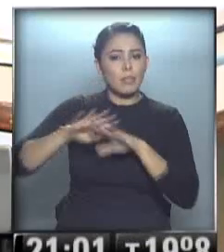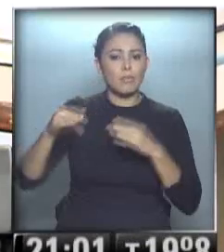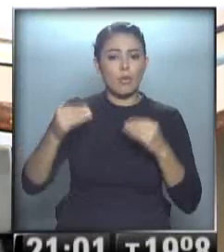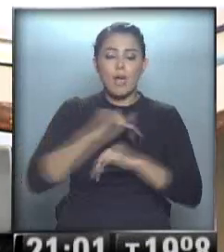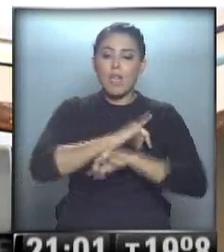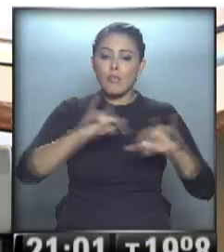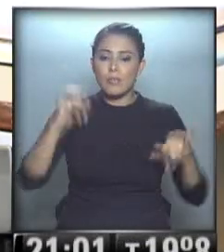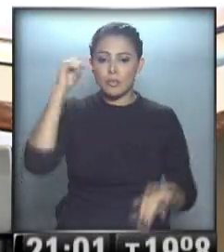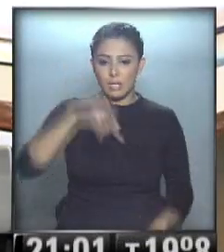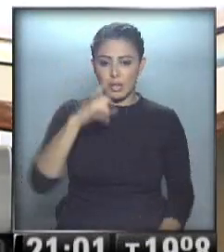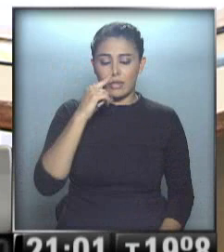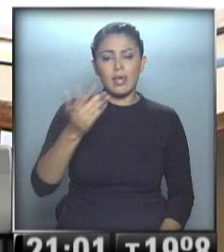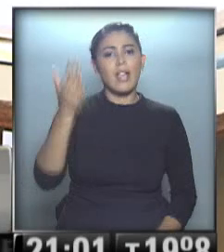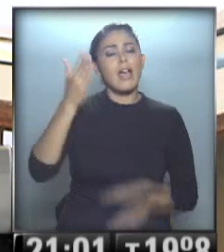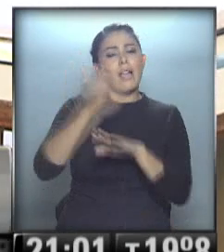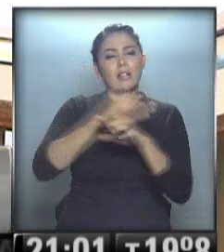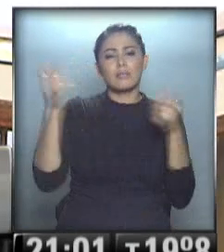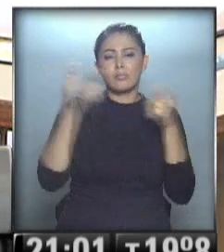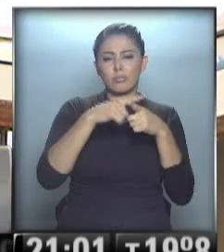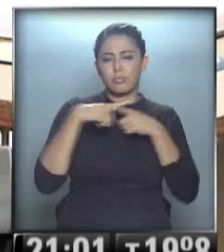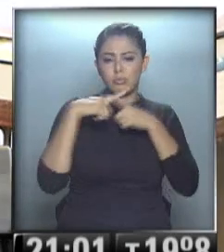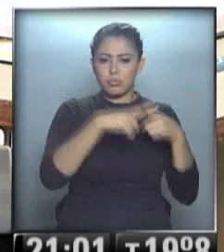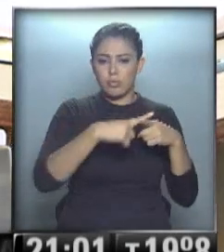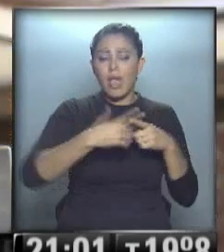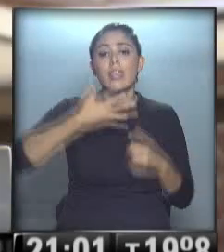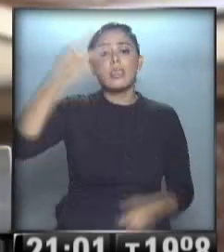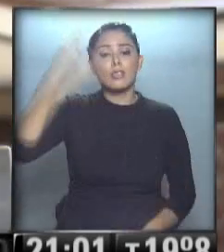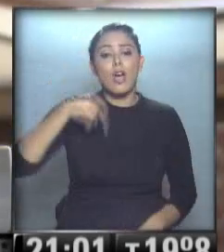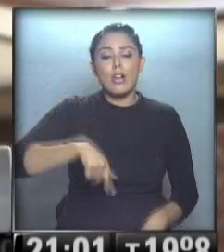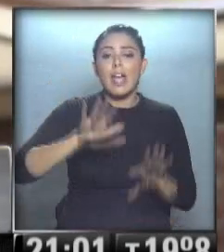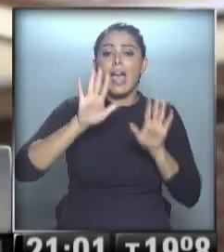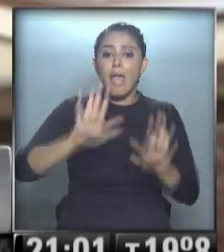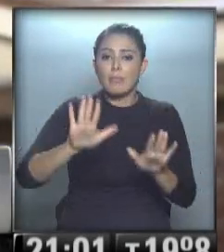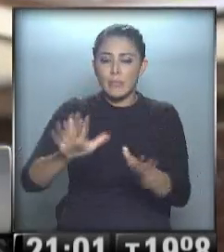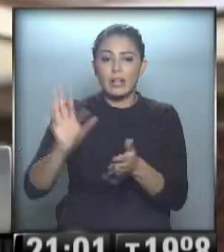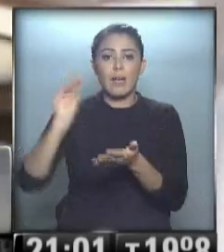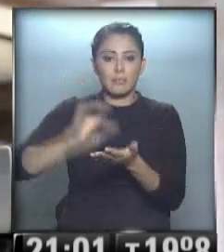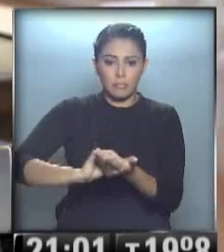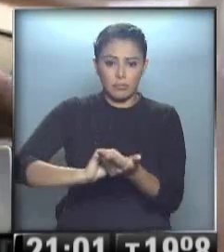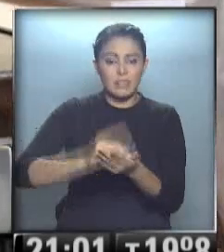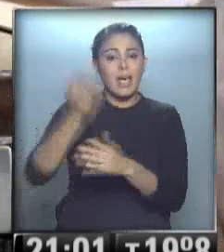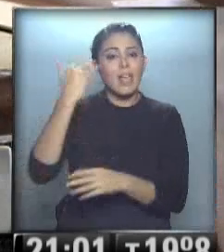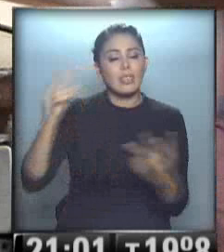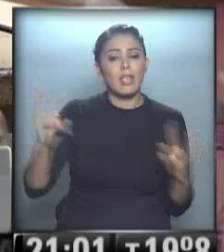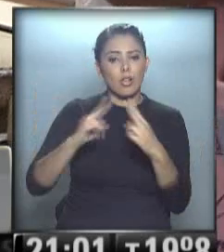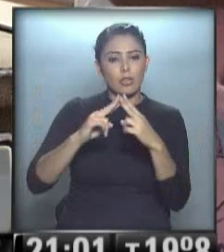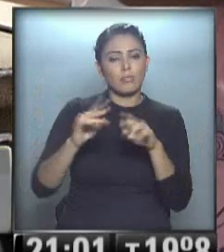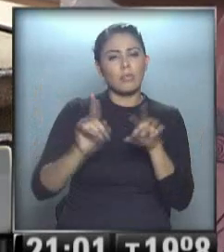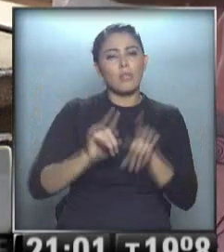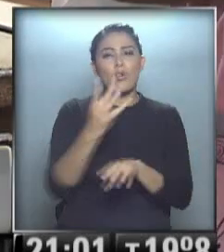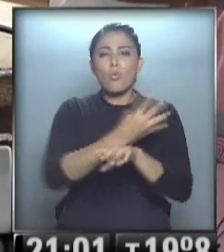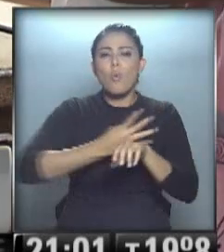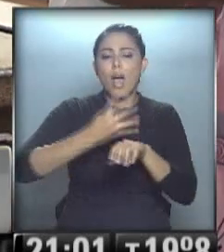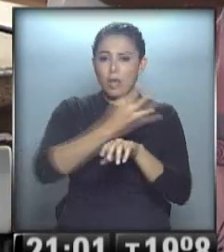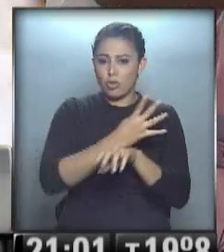noticias del día. Luego de una intensa reunión, la paritaria entró en un cuarto intermedio, después de un encuentro que duró unas